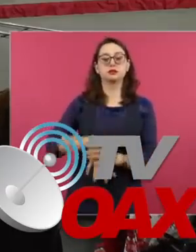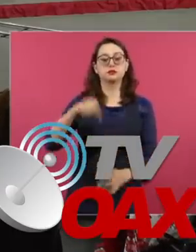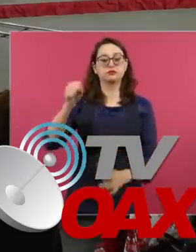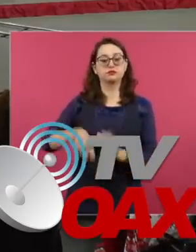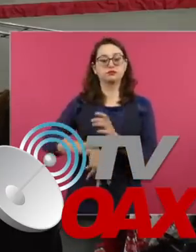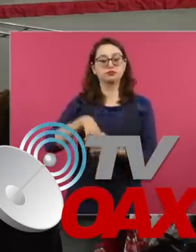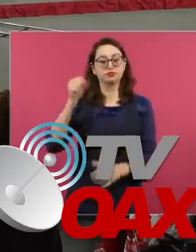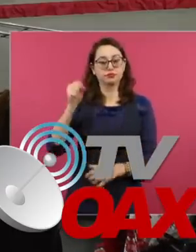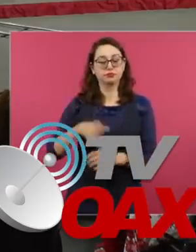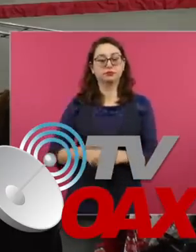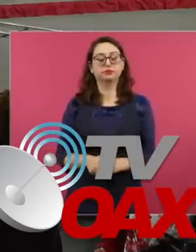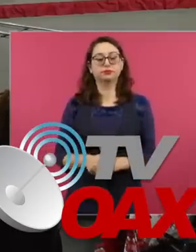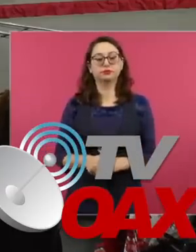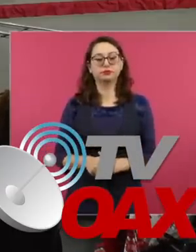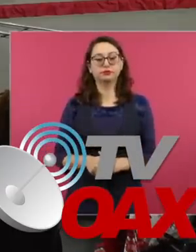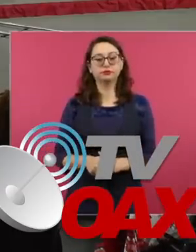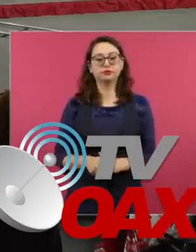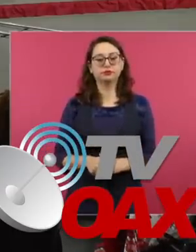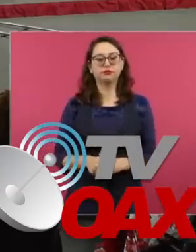Entonces,